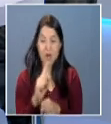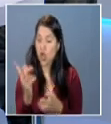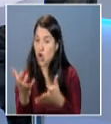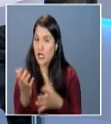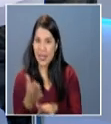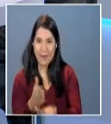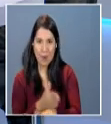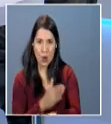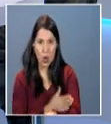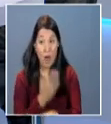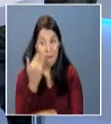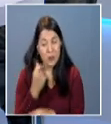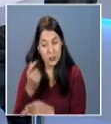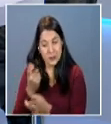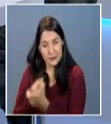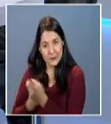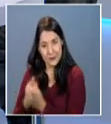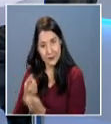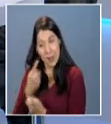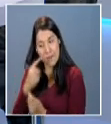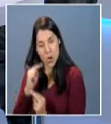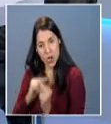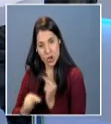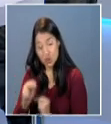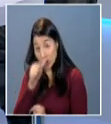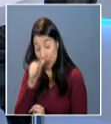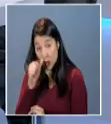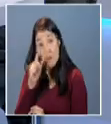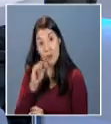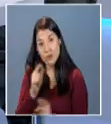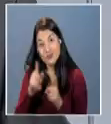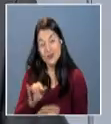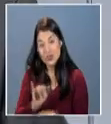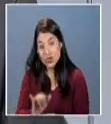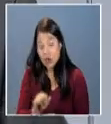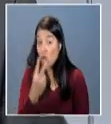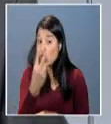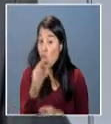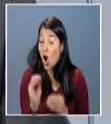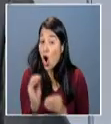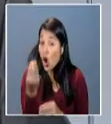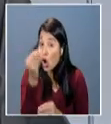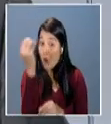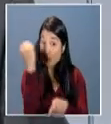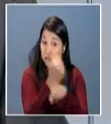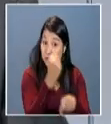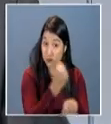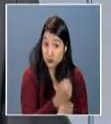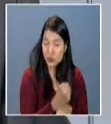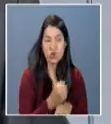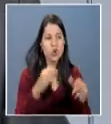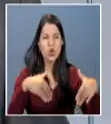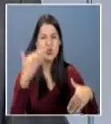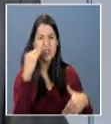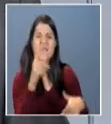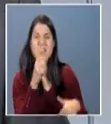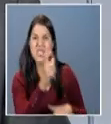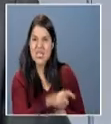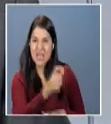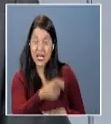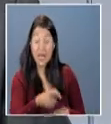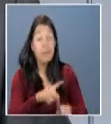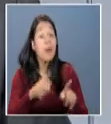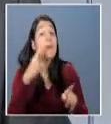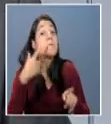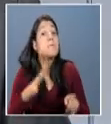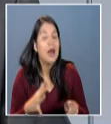son tentados por el negocio de la droga, y por eso es que estamos viendo lo que pasó. Los 2 jóvenes asesinados, aunque no se sabe todavía la identidad, pero según algunos datos